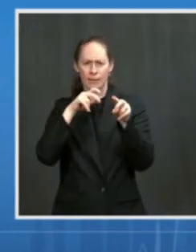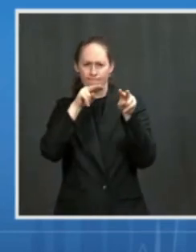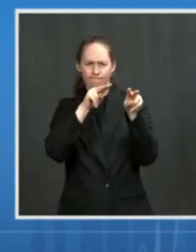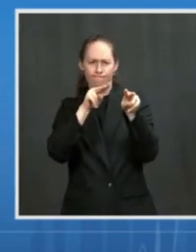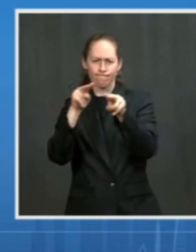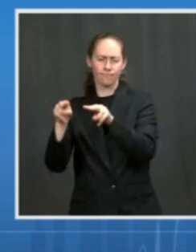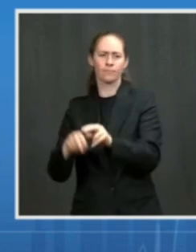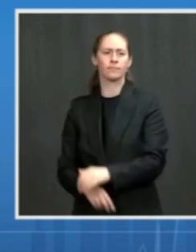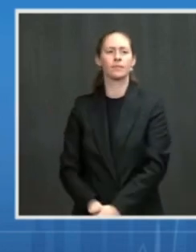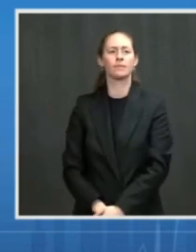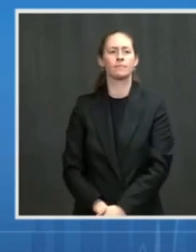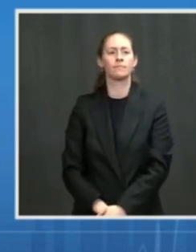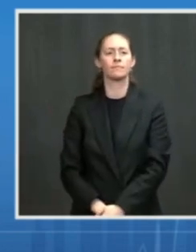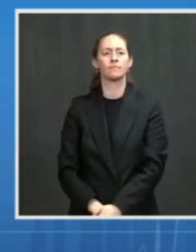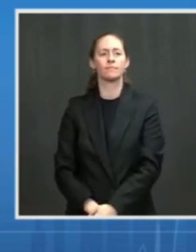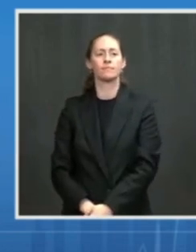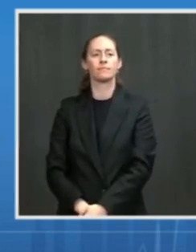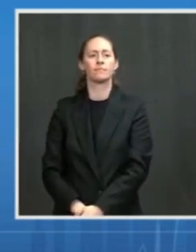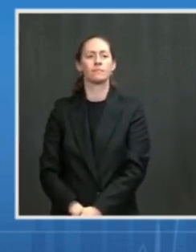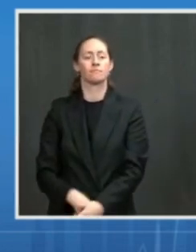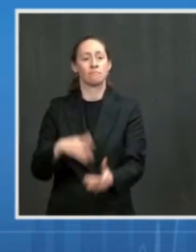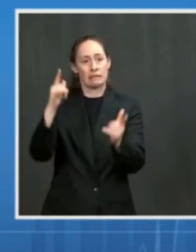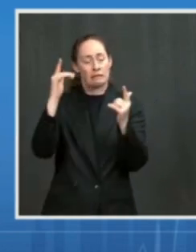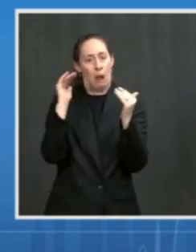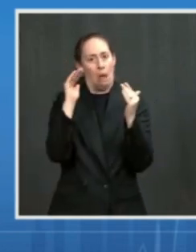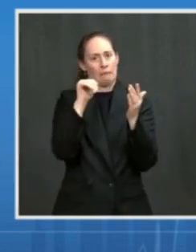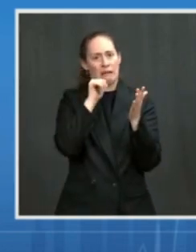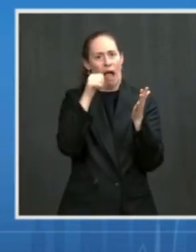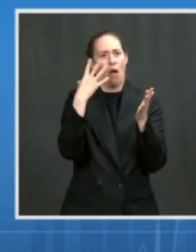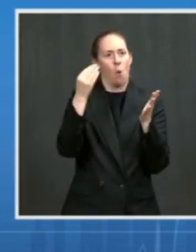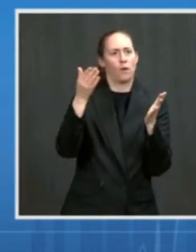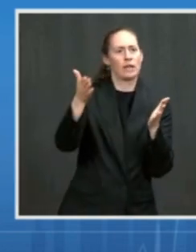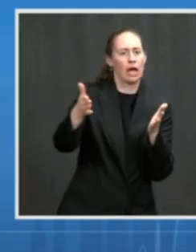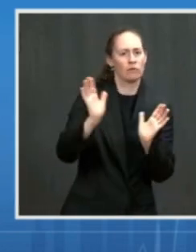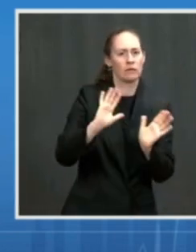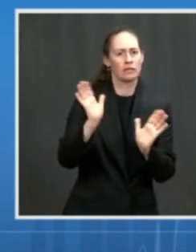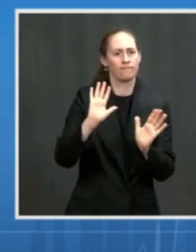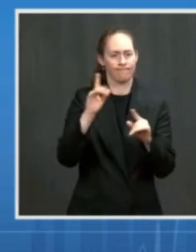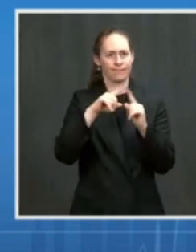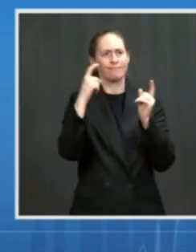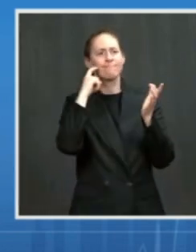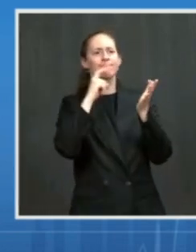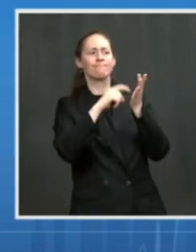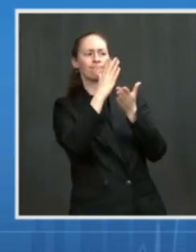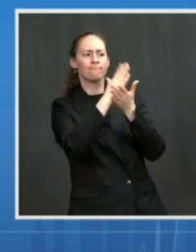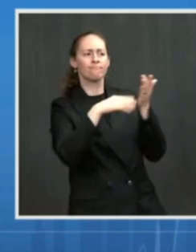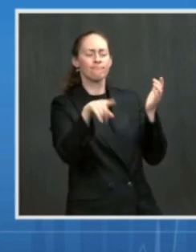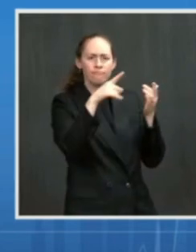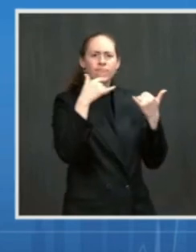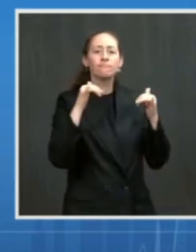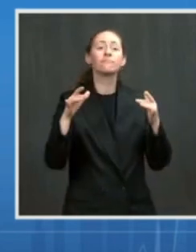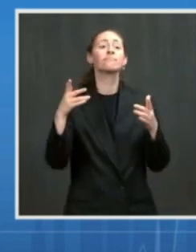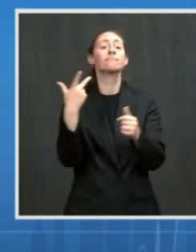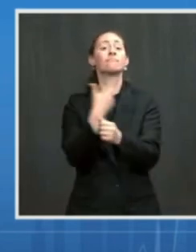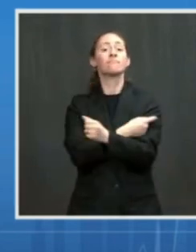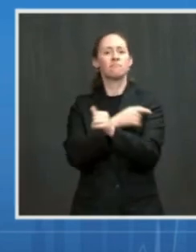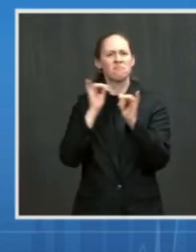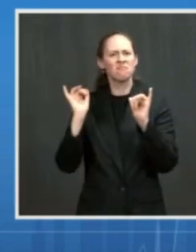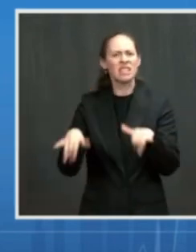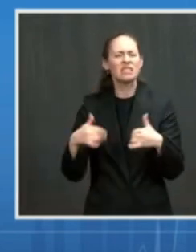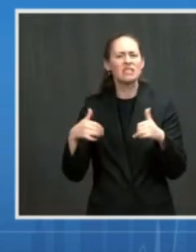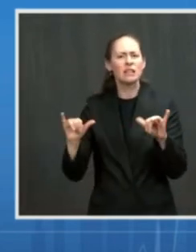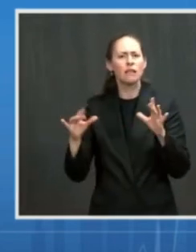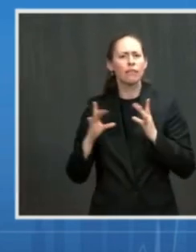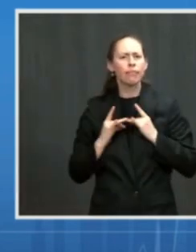más infecciones y rupturas así que ahora mismo lo que estamos haciendo es años clínicos con refuerzos contra cepas que vayan surgiendo